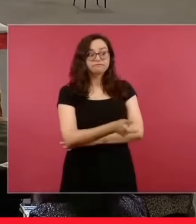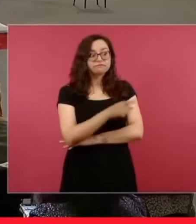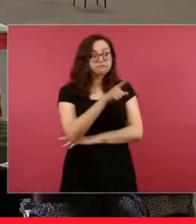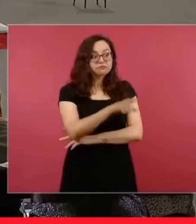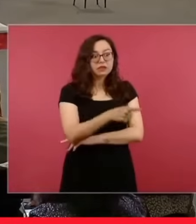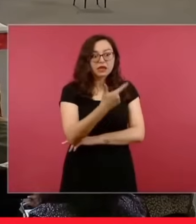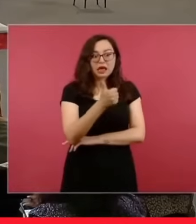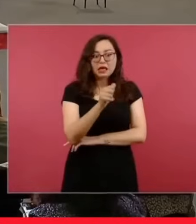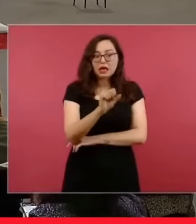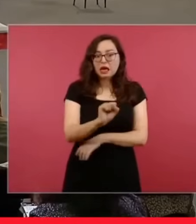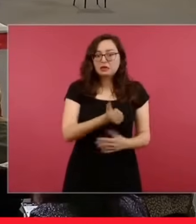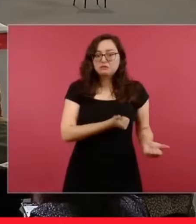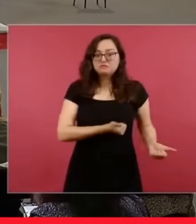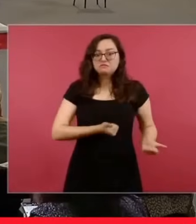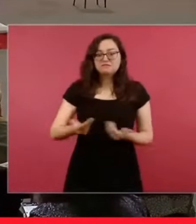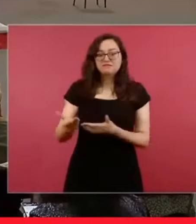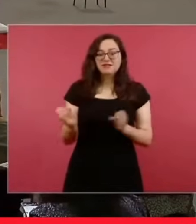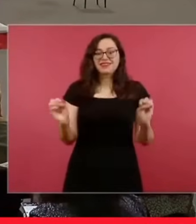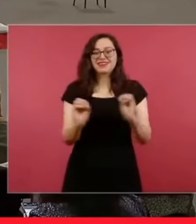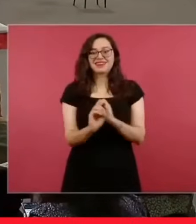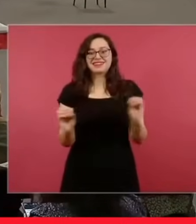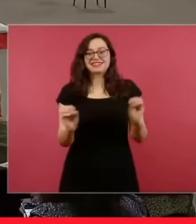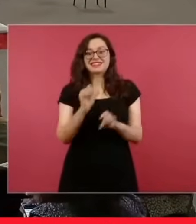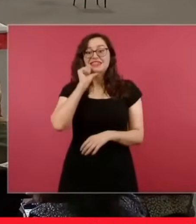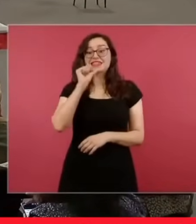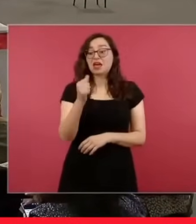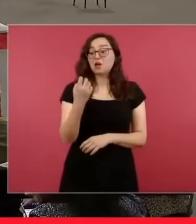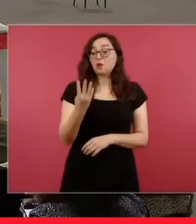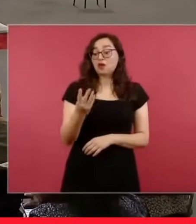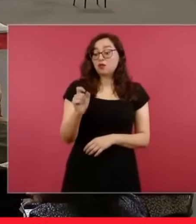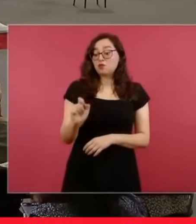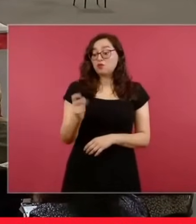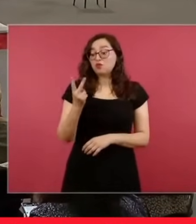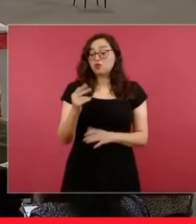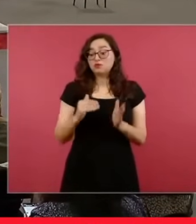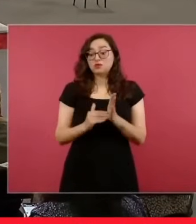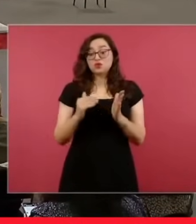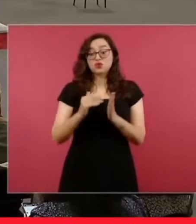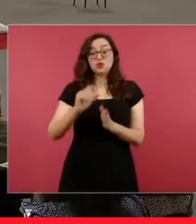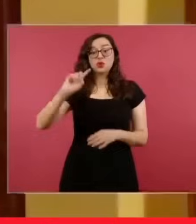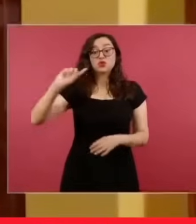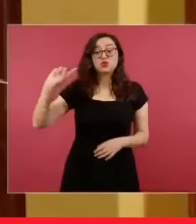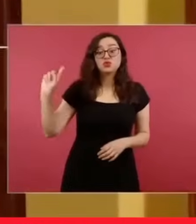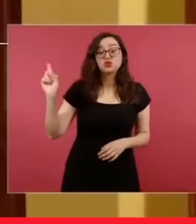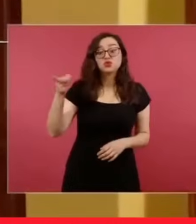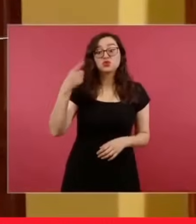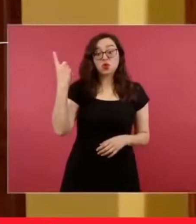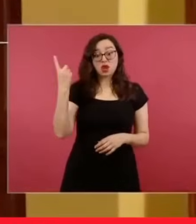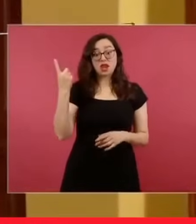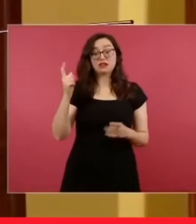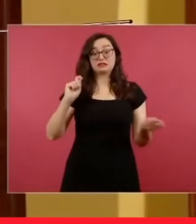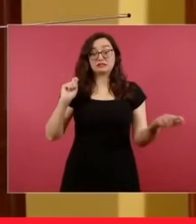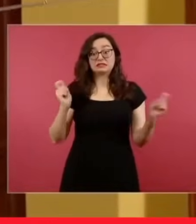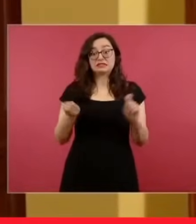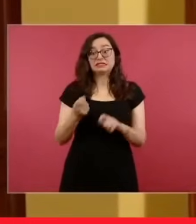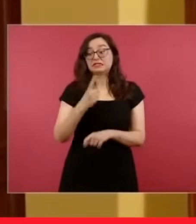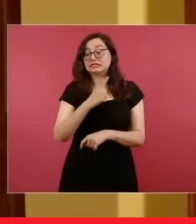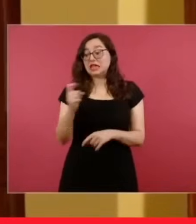nada, 4.2 millones de dólares o 100 millones de pesos al tipo de cambio de aquel